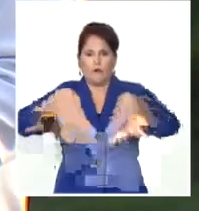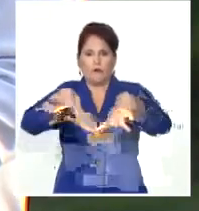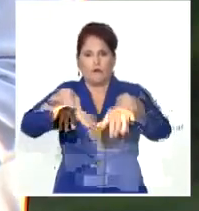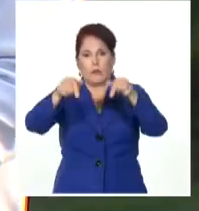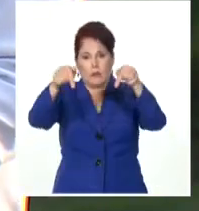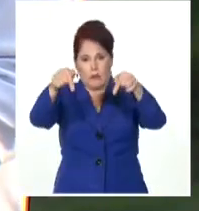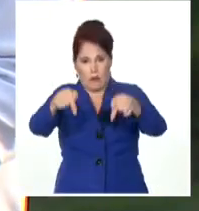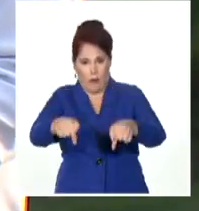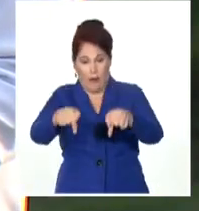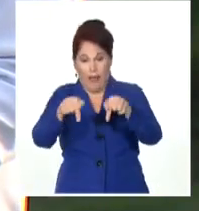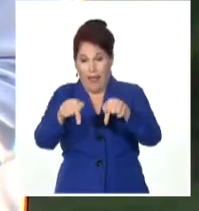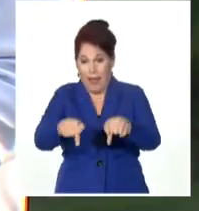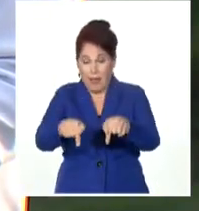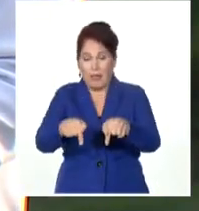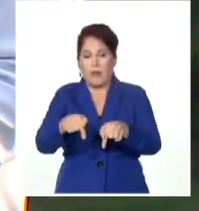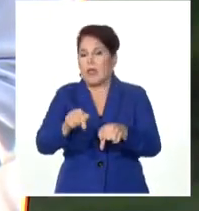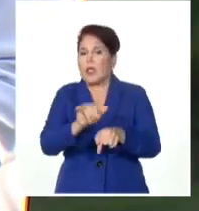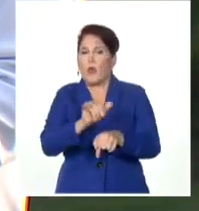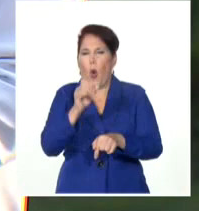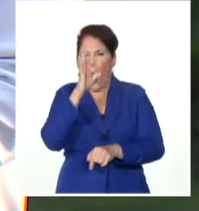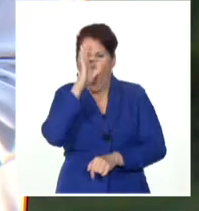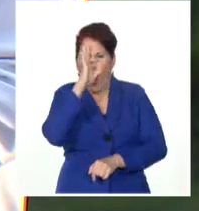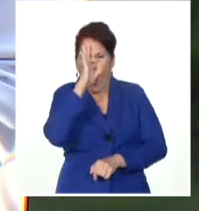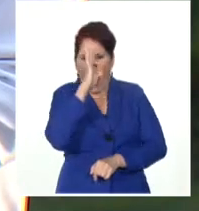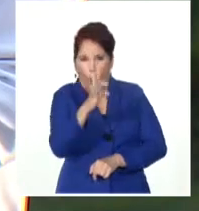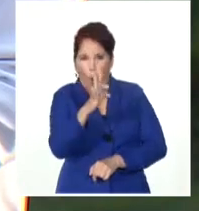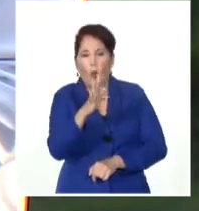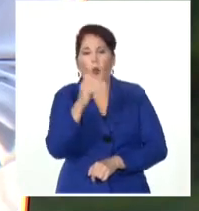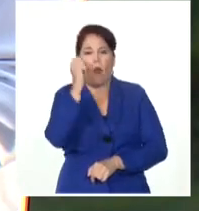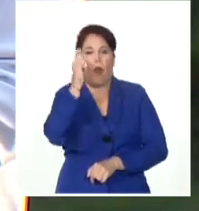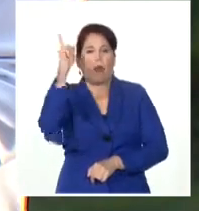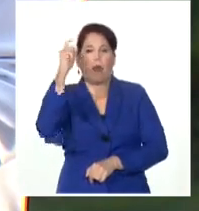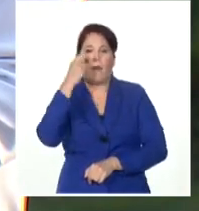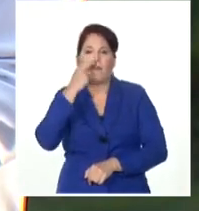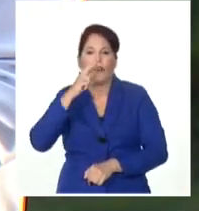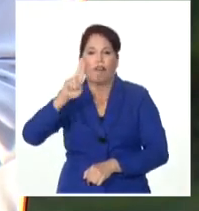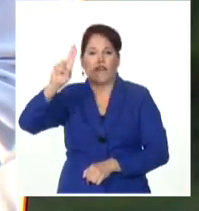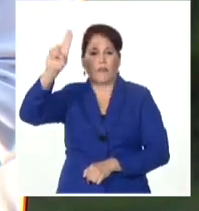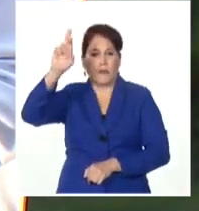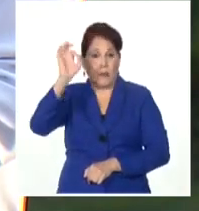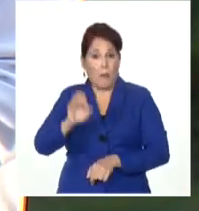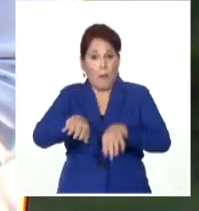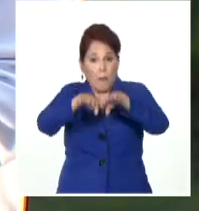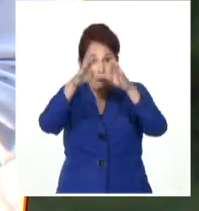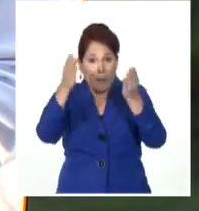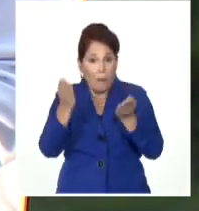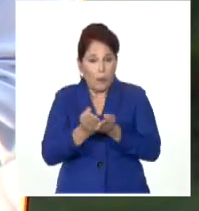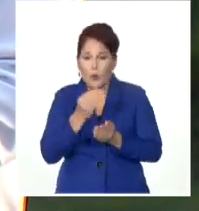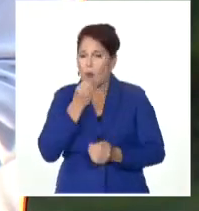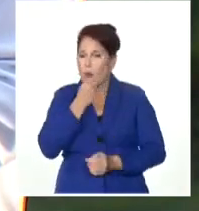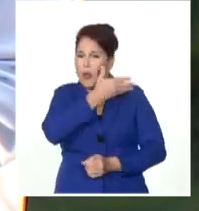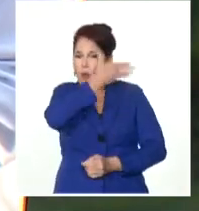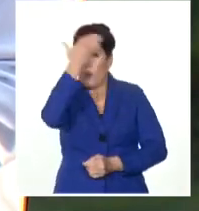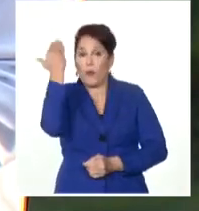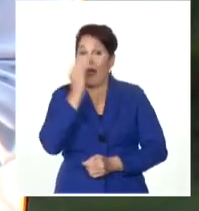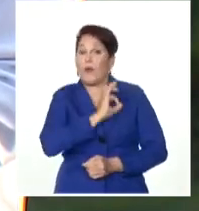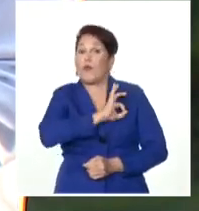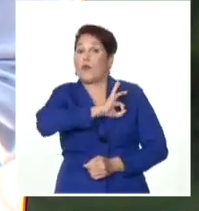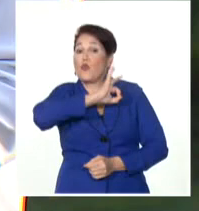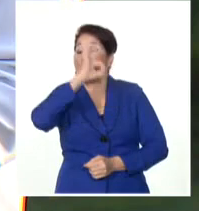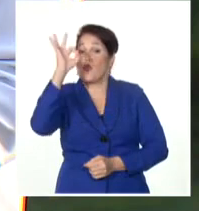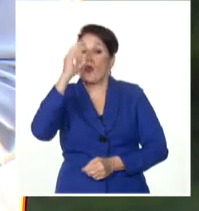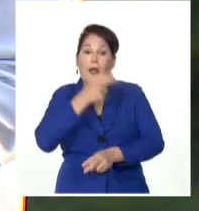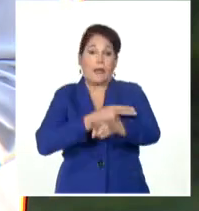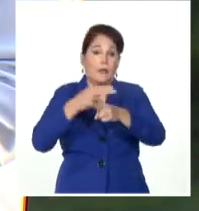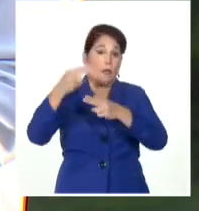actuales, donde renace con mayor odio y crueldad la ideología fascista. El mundo no podrá olvidar jamás el